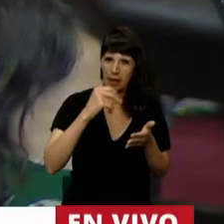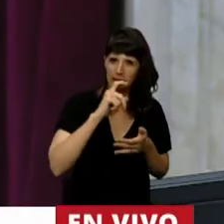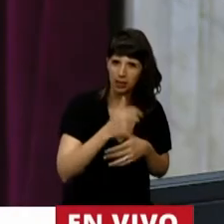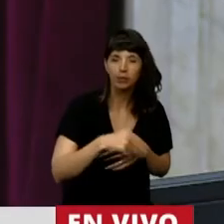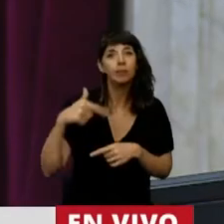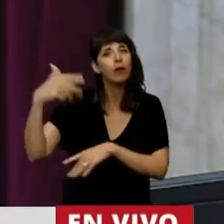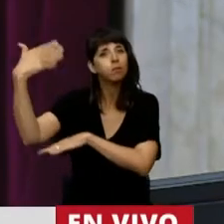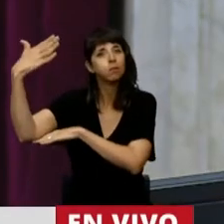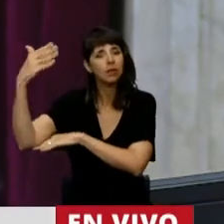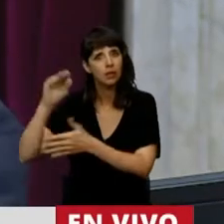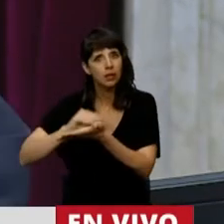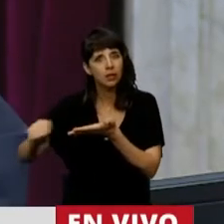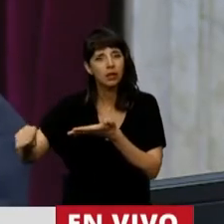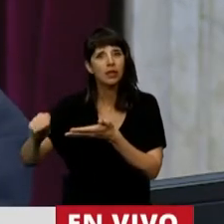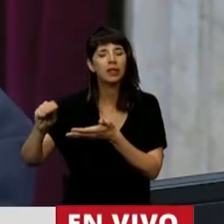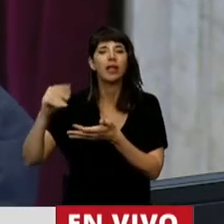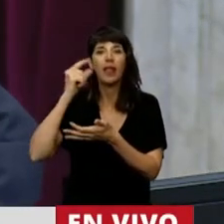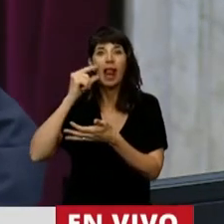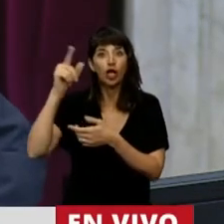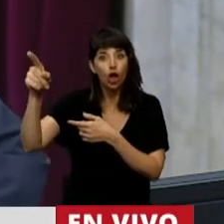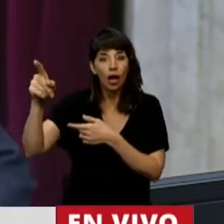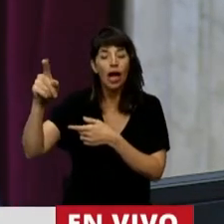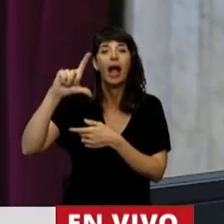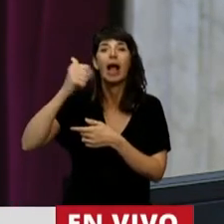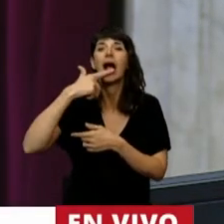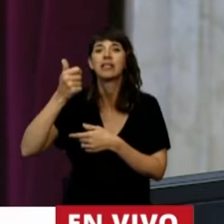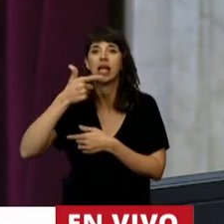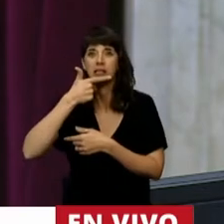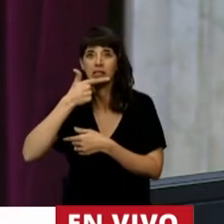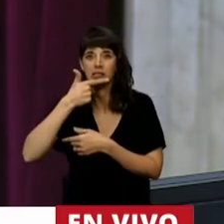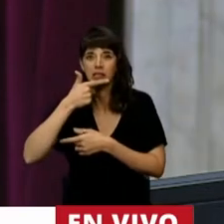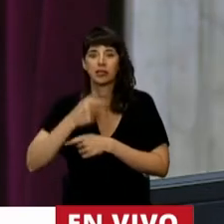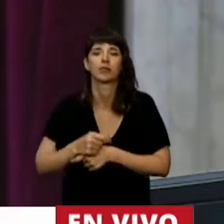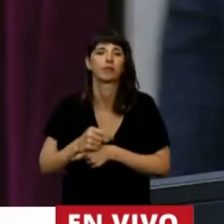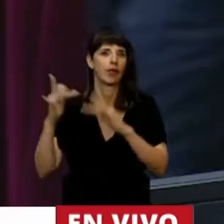Tiene la palabra el diputado riojano Sergio Casas, en forma remota.